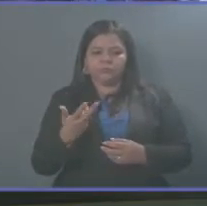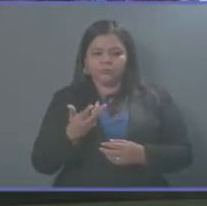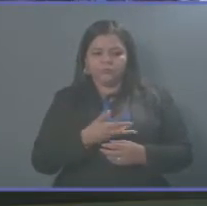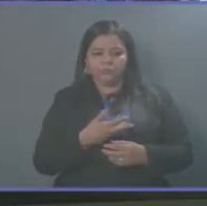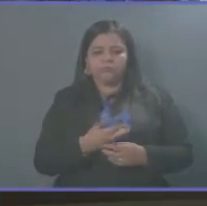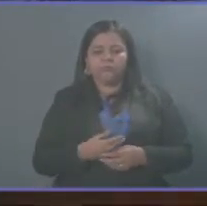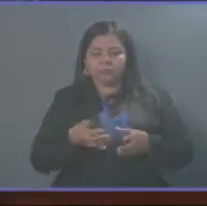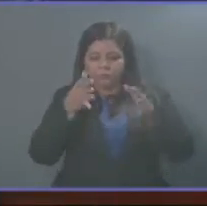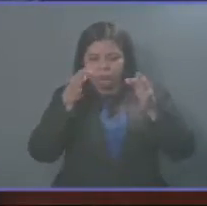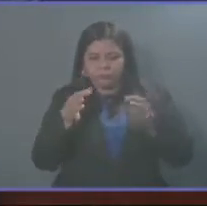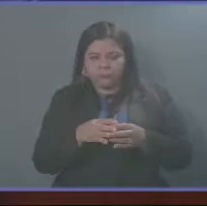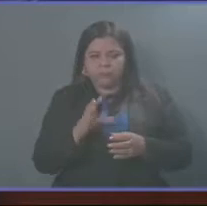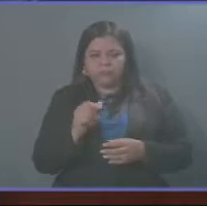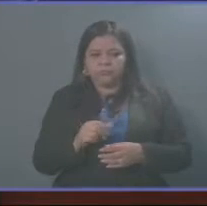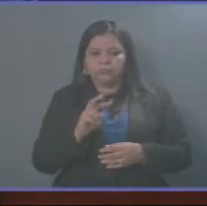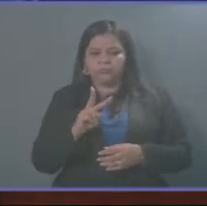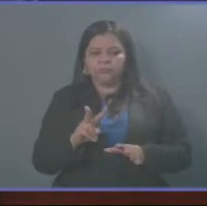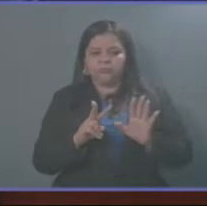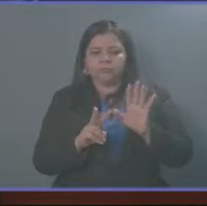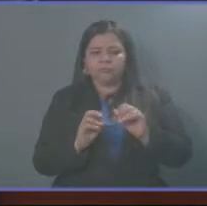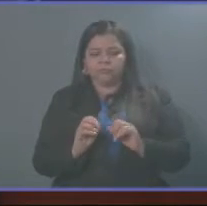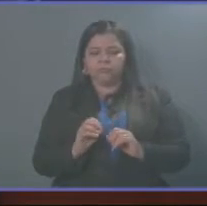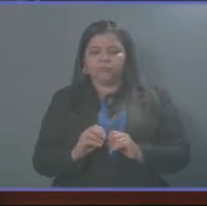a consideración de este pleno el dictamen número 270.